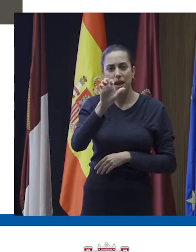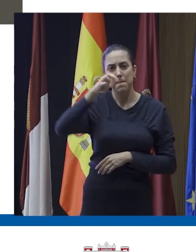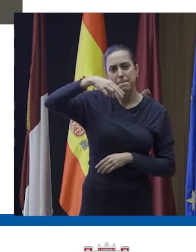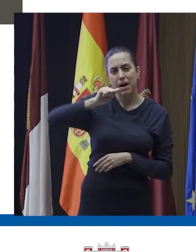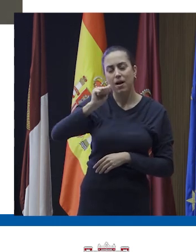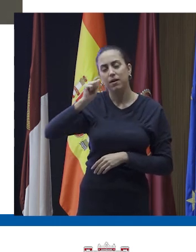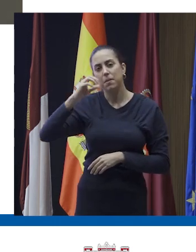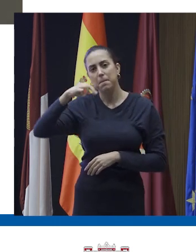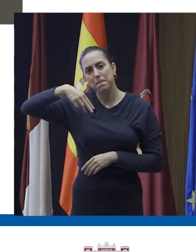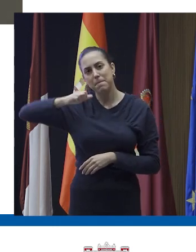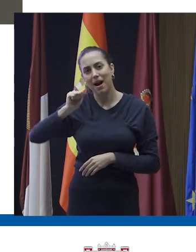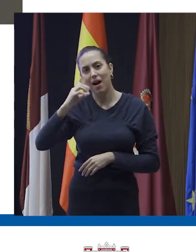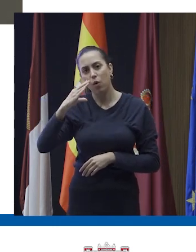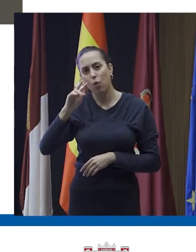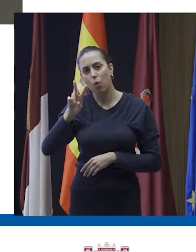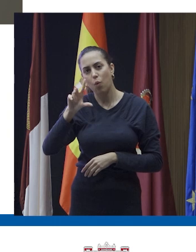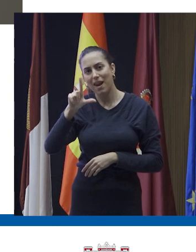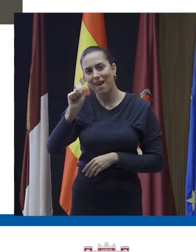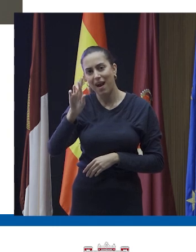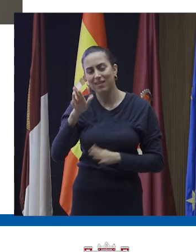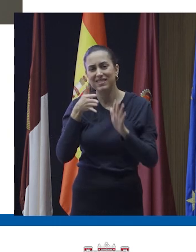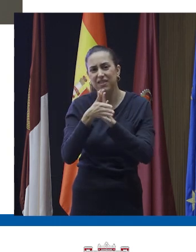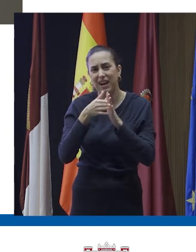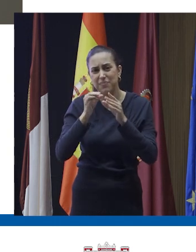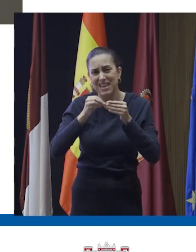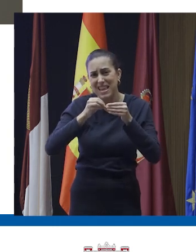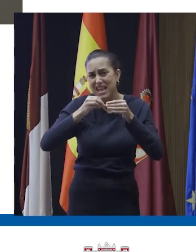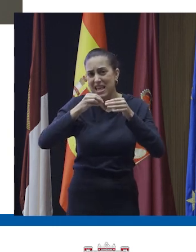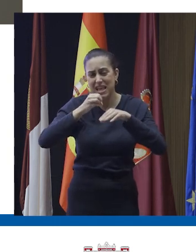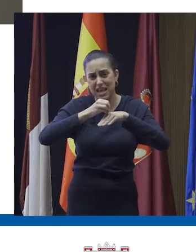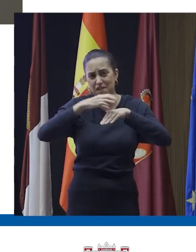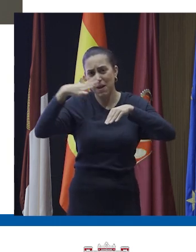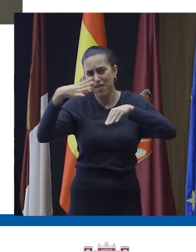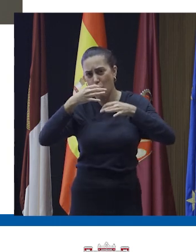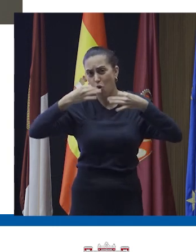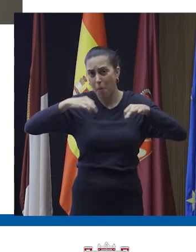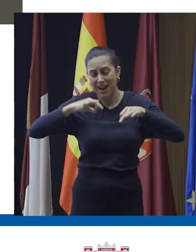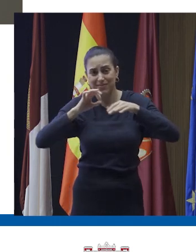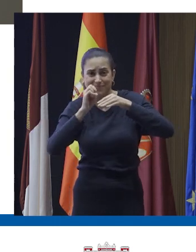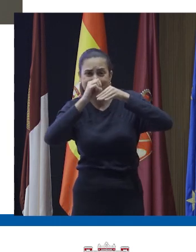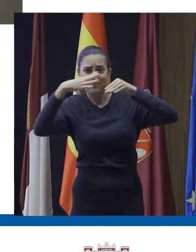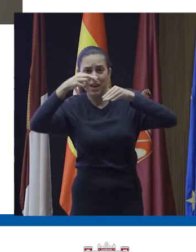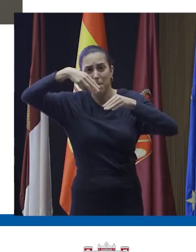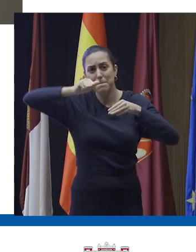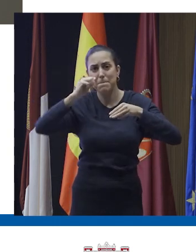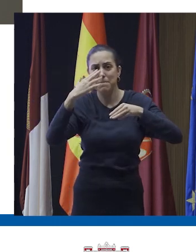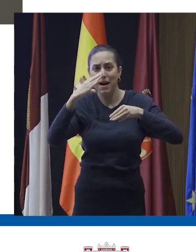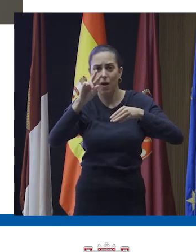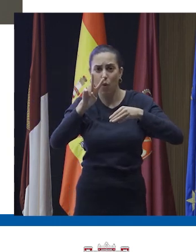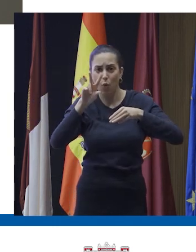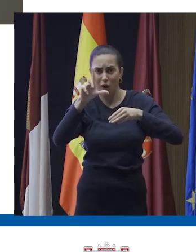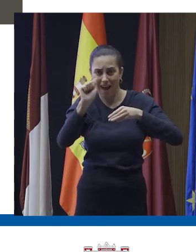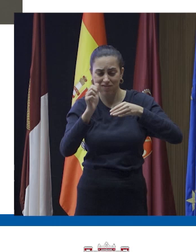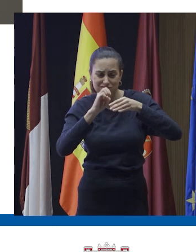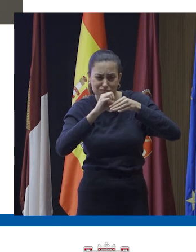la propia inflamación del procedimiento pues puede, por así decirlo, inflamar la retina, en concreto la mácula. Pues entonces por ahí veces que puede